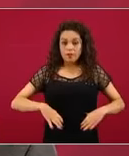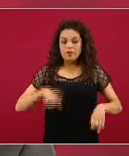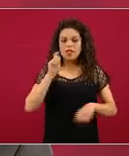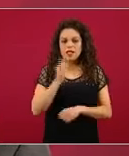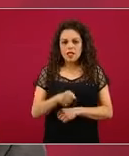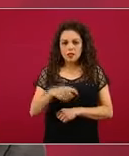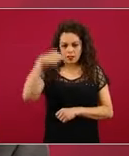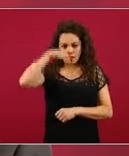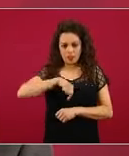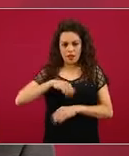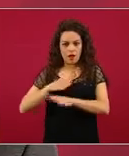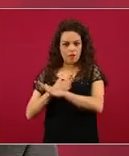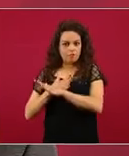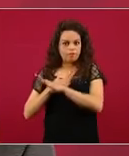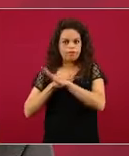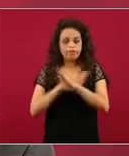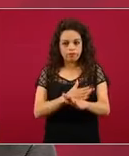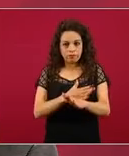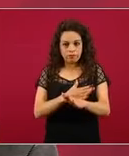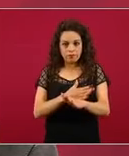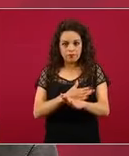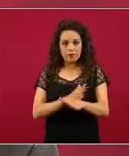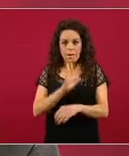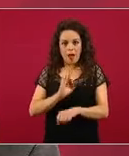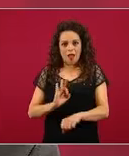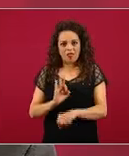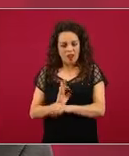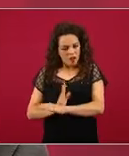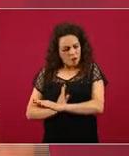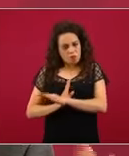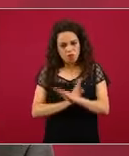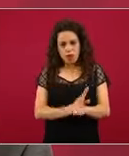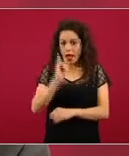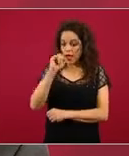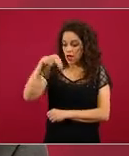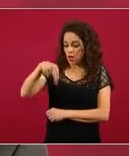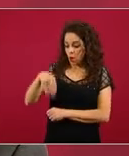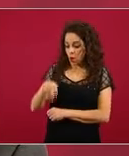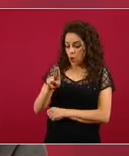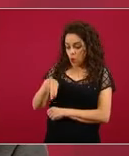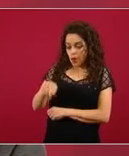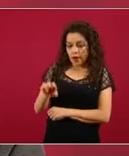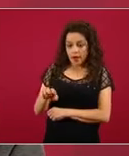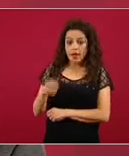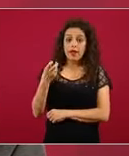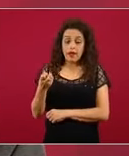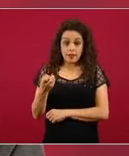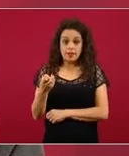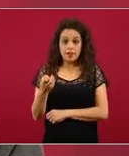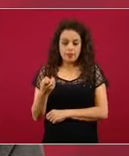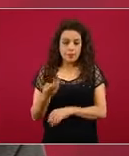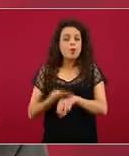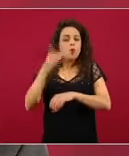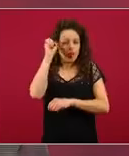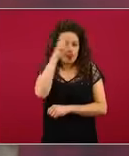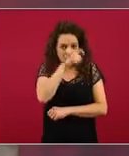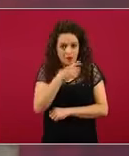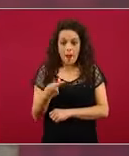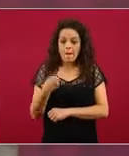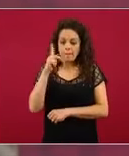respuesta inmune, una respuesta de defensa. La respuesta inmune es un fenómeno muy complejo, pero